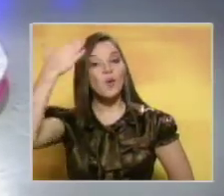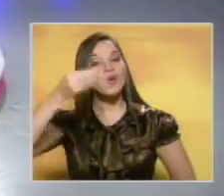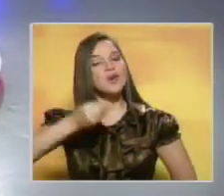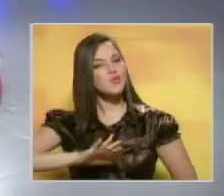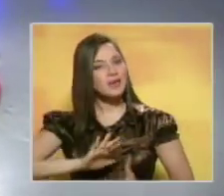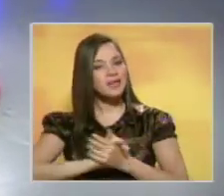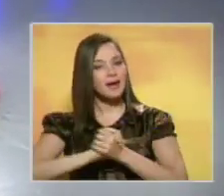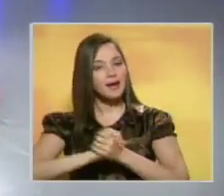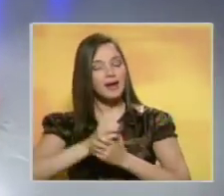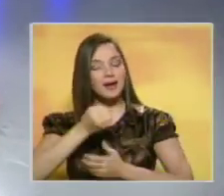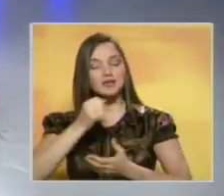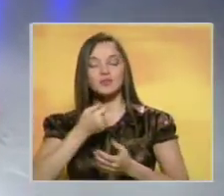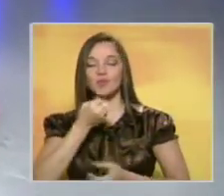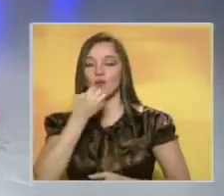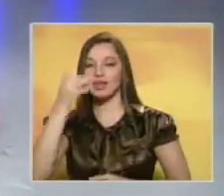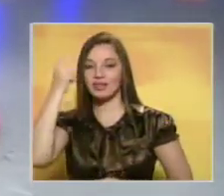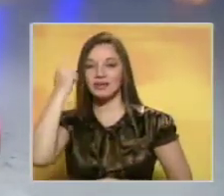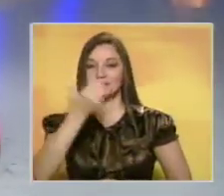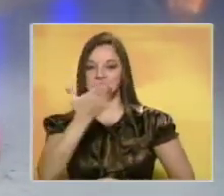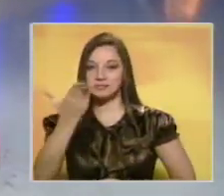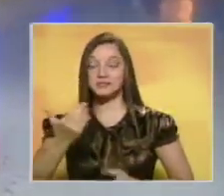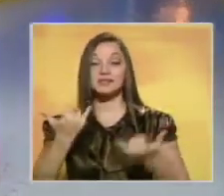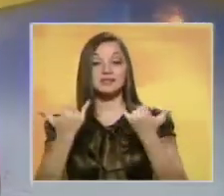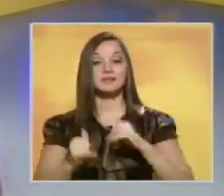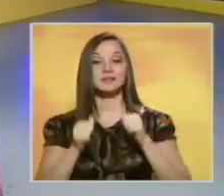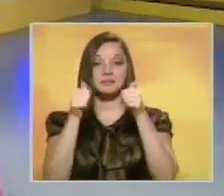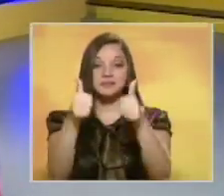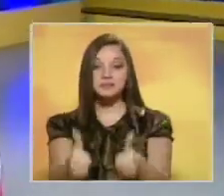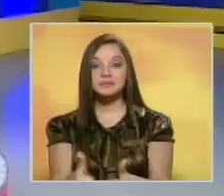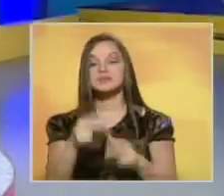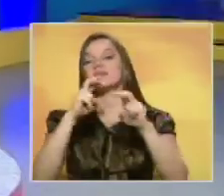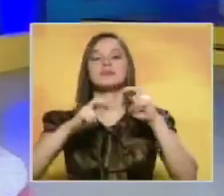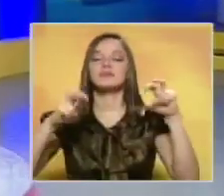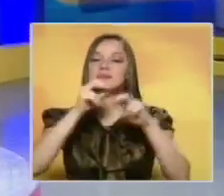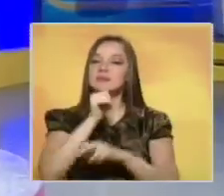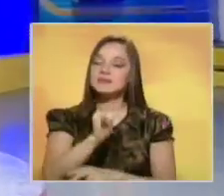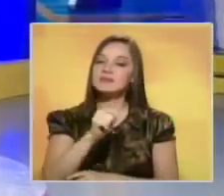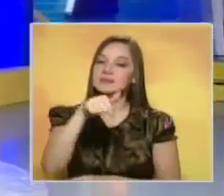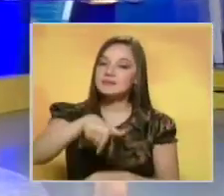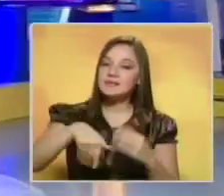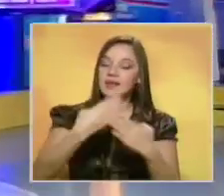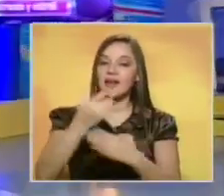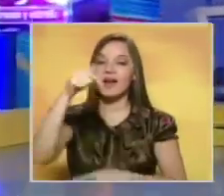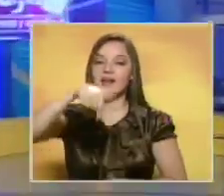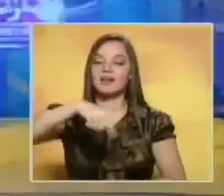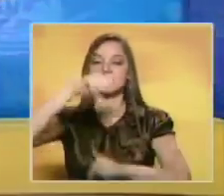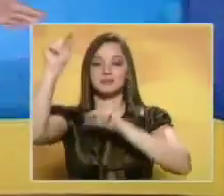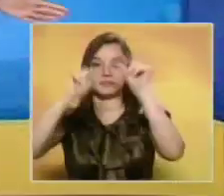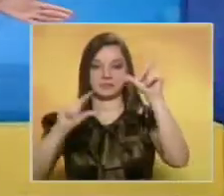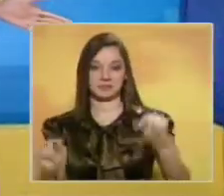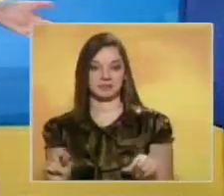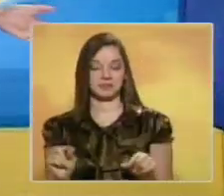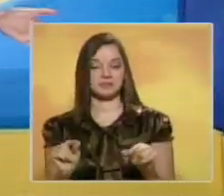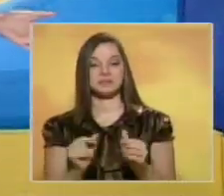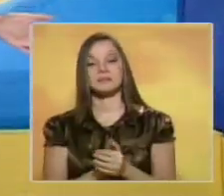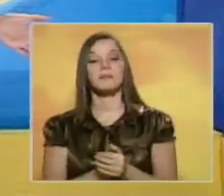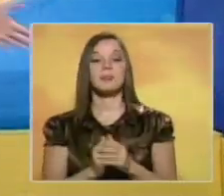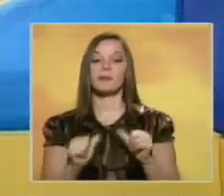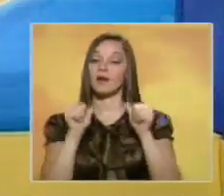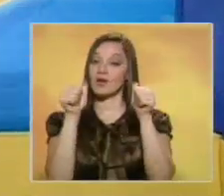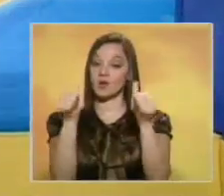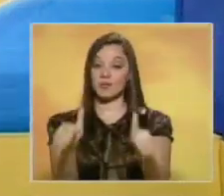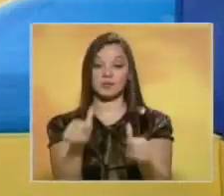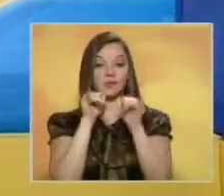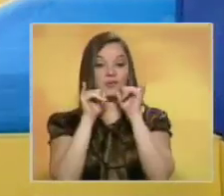amigos? Buen día para todos. Yo soy Federica Guzmán y desde ya comenzamos nuestro acostumbrado recorrido por las noticias del entretenimiento aquí en Estrenos y Estrellas. Y